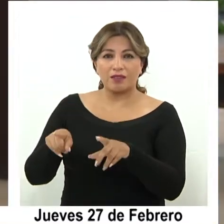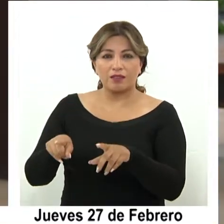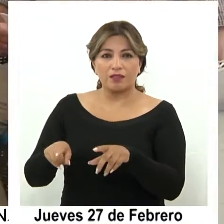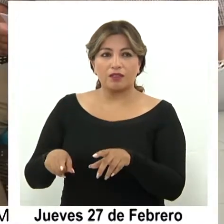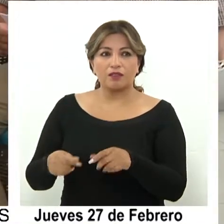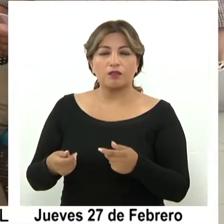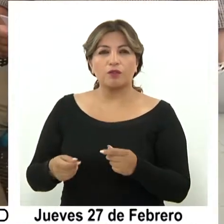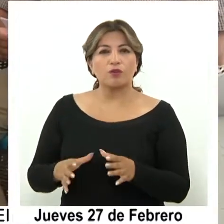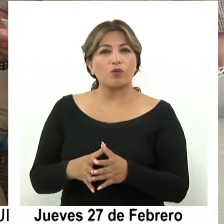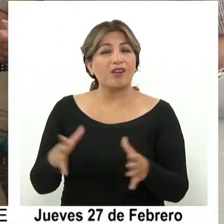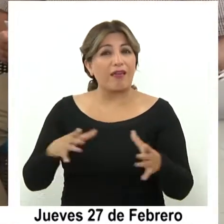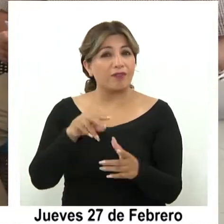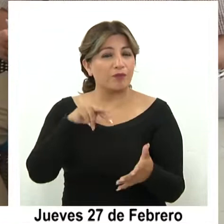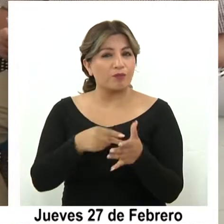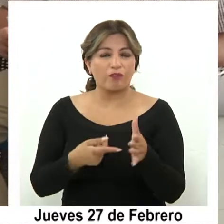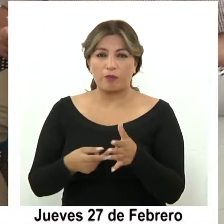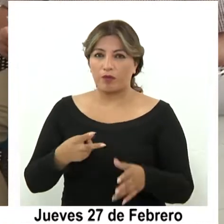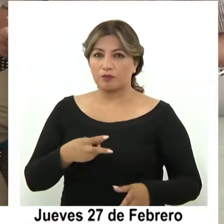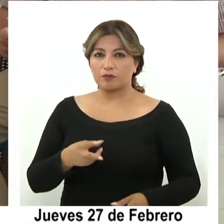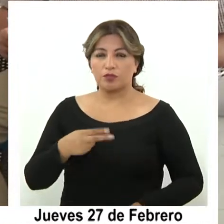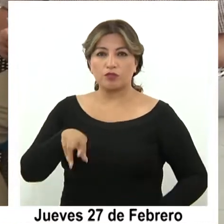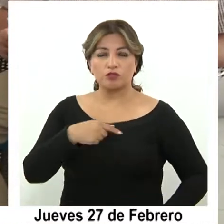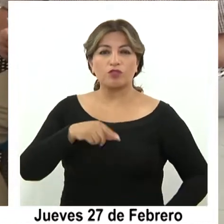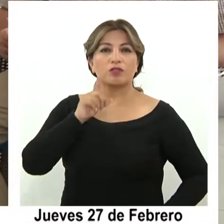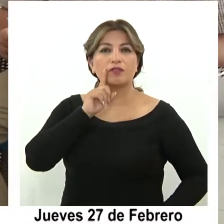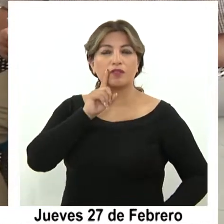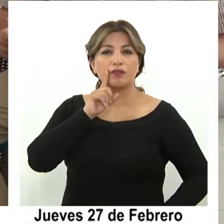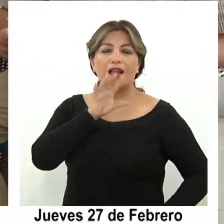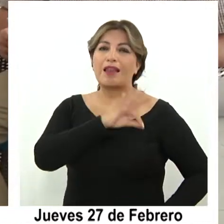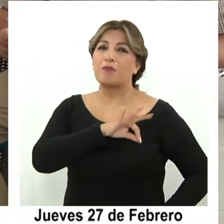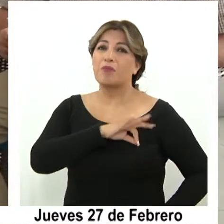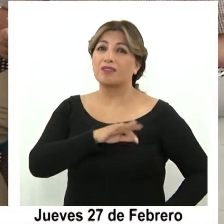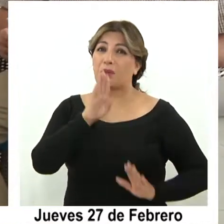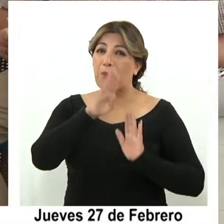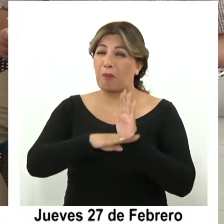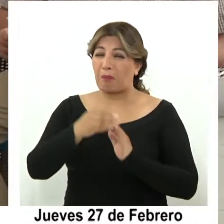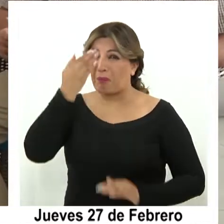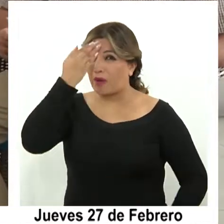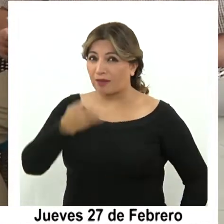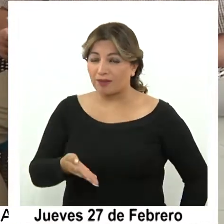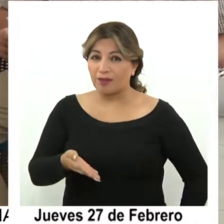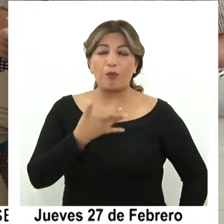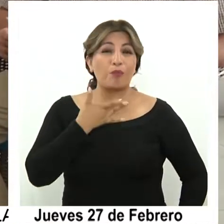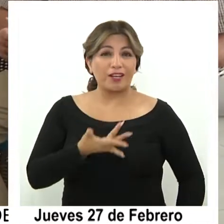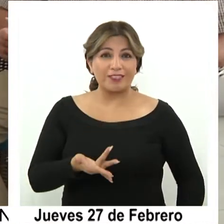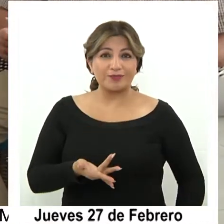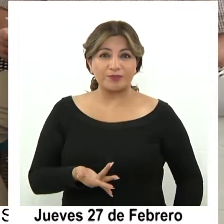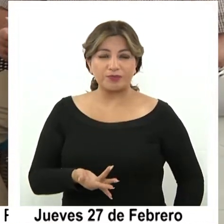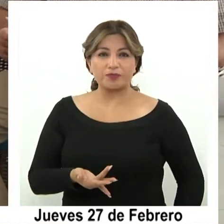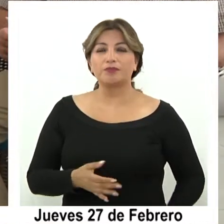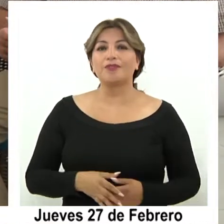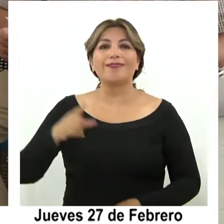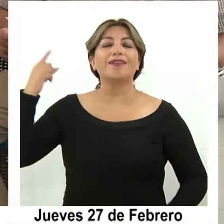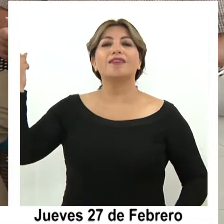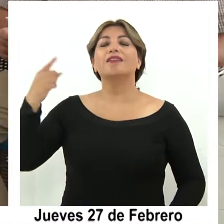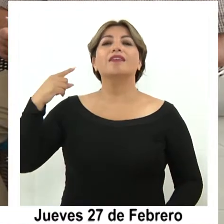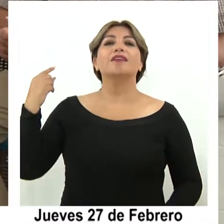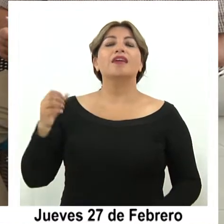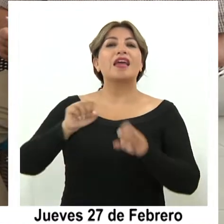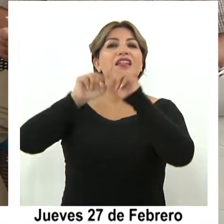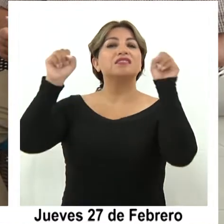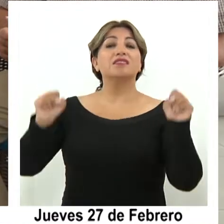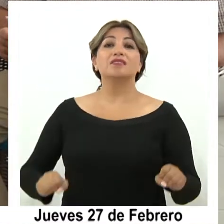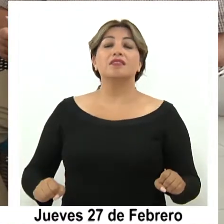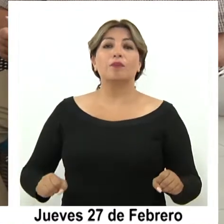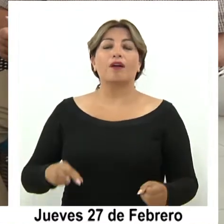financiera. Uno de los grandes problemas que tuvimos nosotros y por qué las pensiones son tan malas es porque en general el sistema